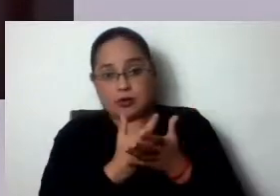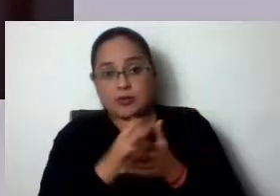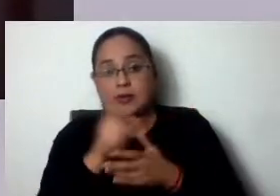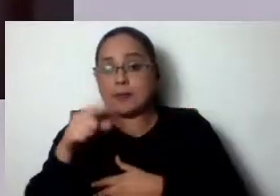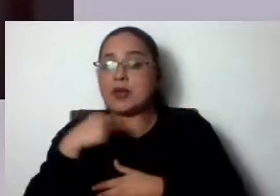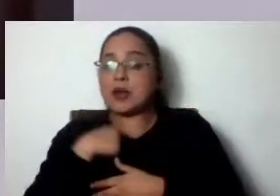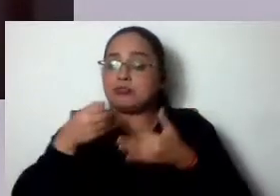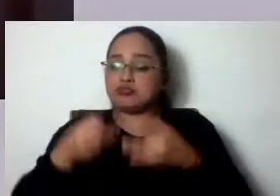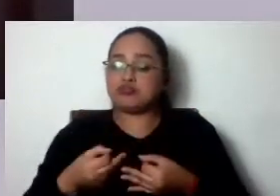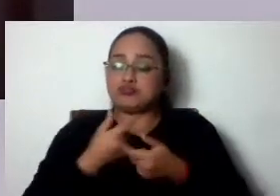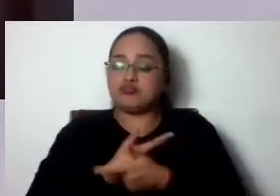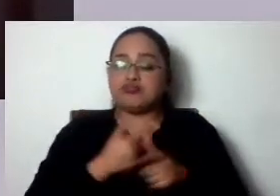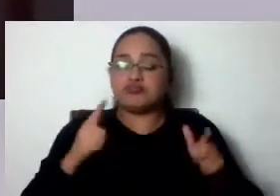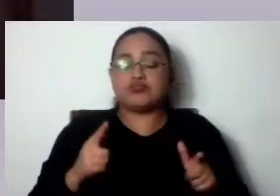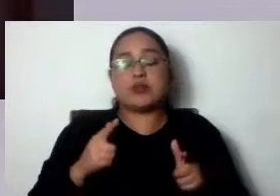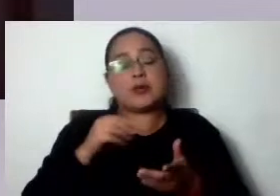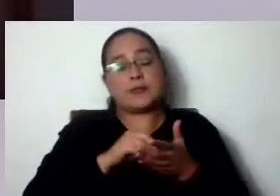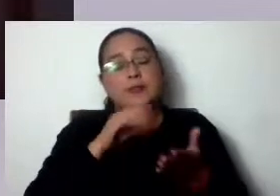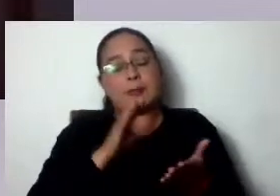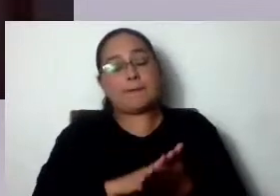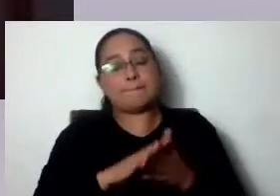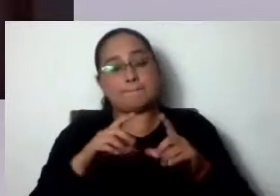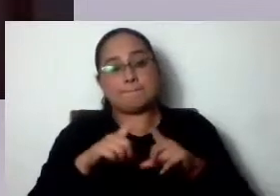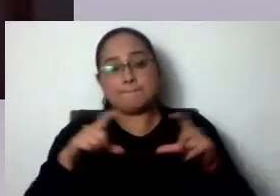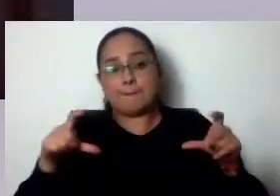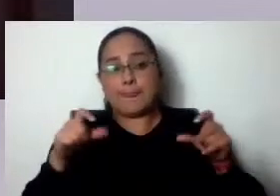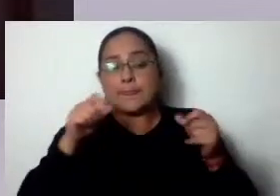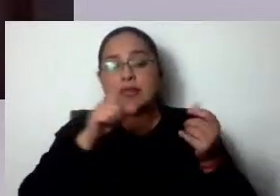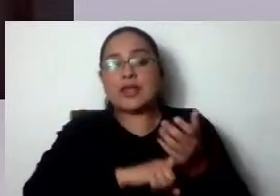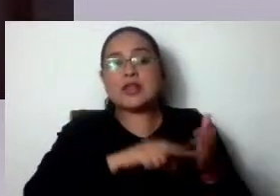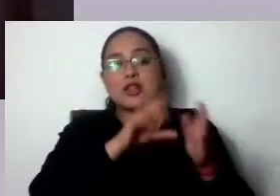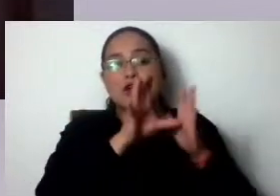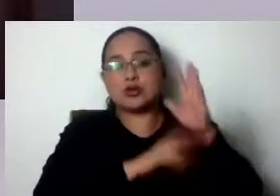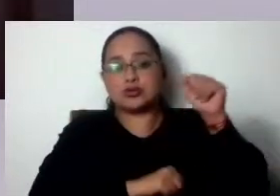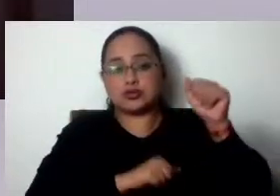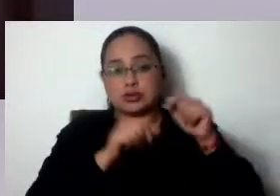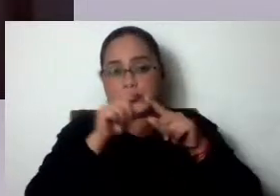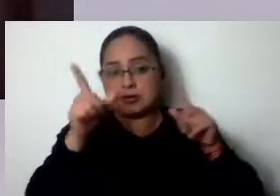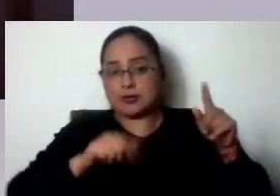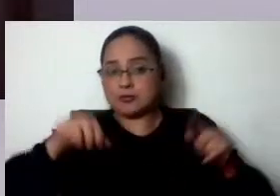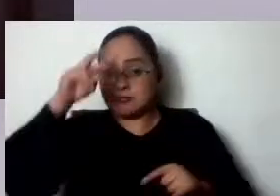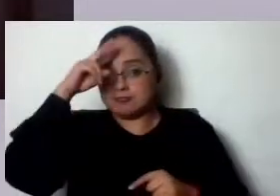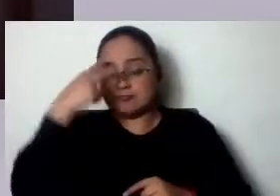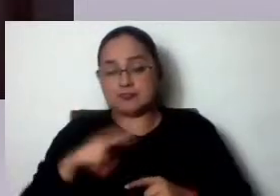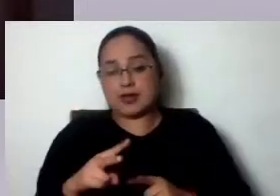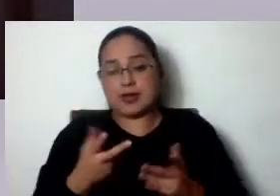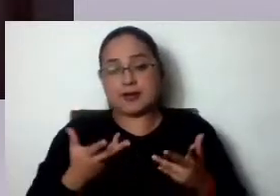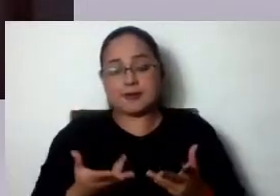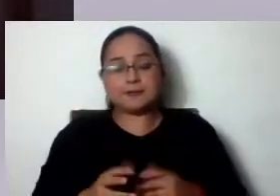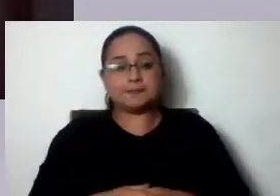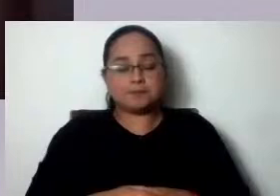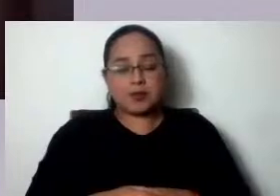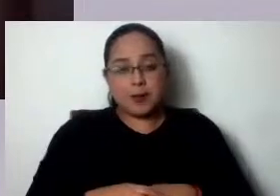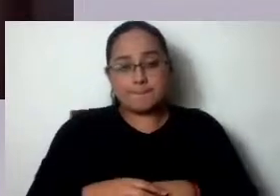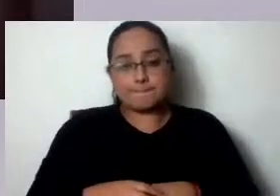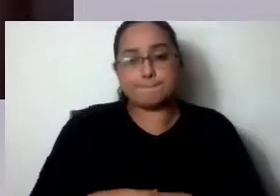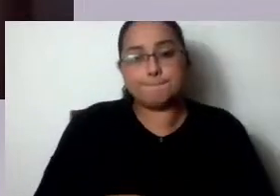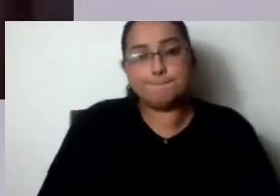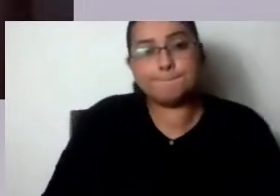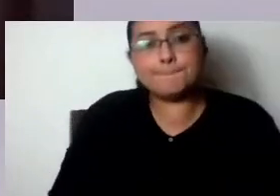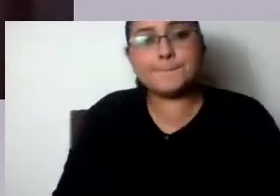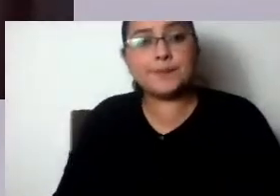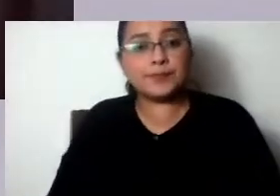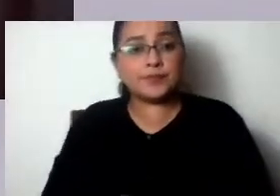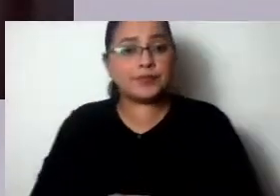digna de spears y está en la parte dogmática de la constitución en este sentido si bien el derecho